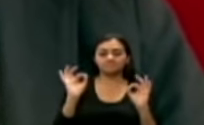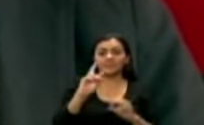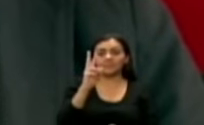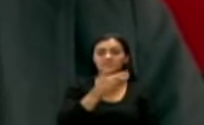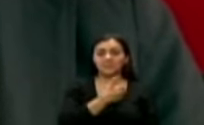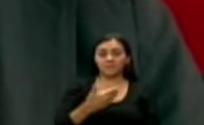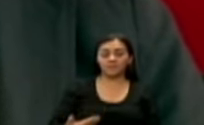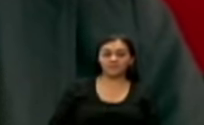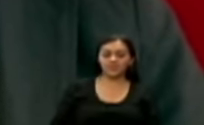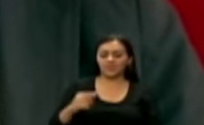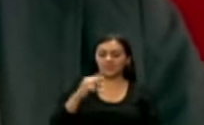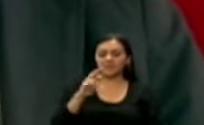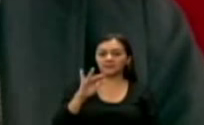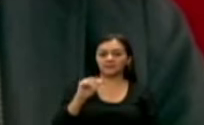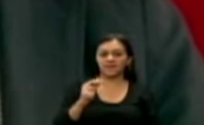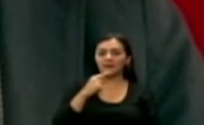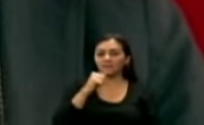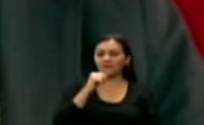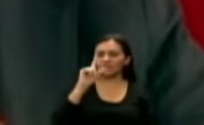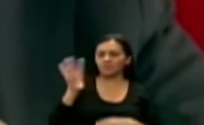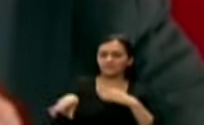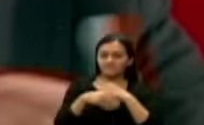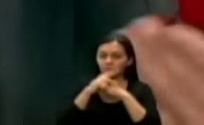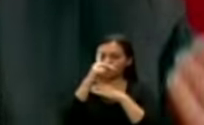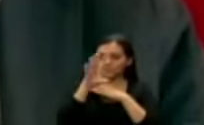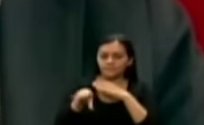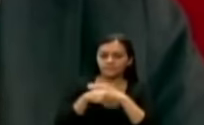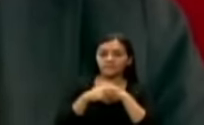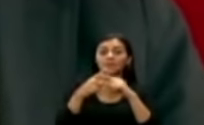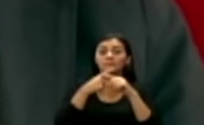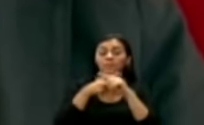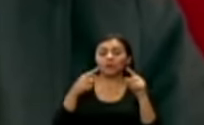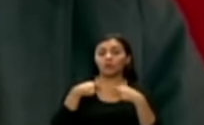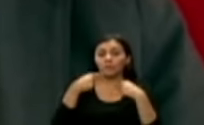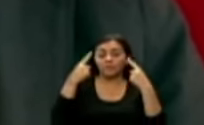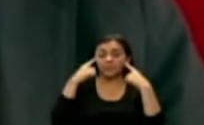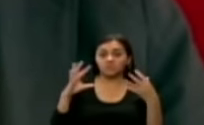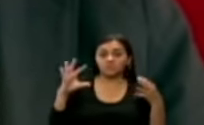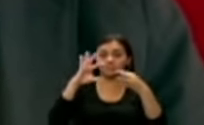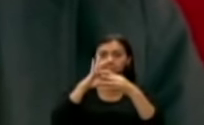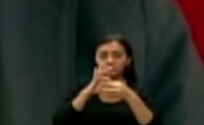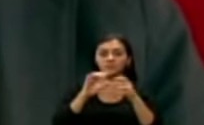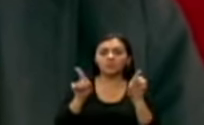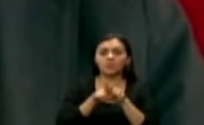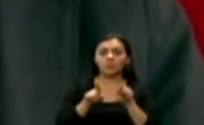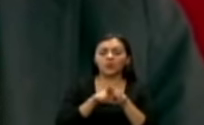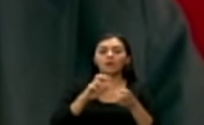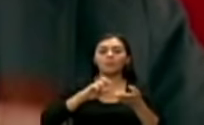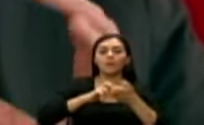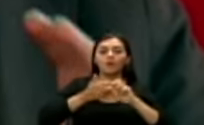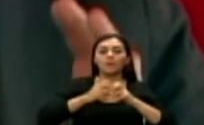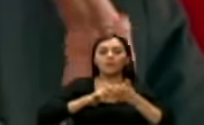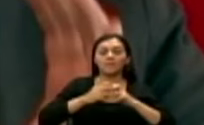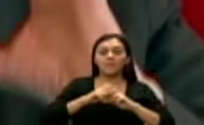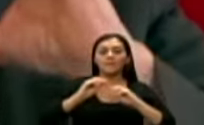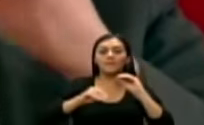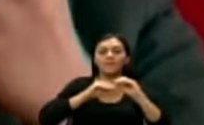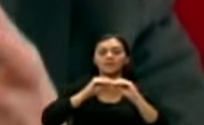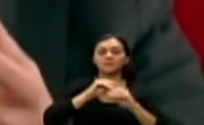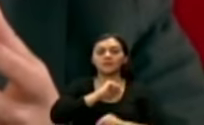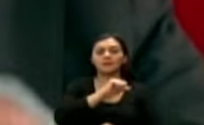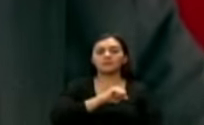vicepresidente de Bolivia, Álvaro García Linera, pero que subyace y que tiene que ver con los problemas y las actitudes,